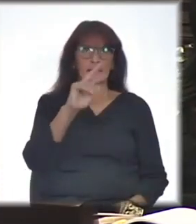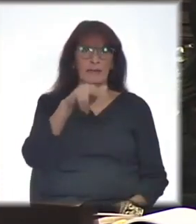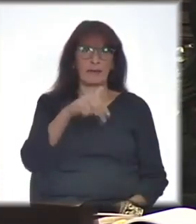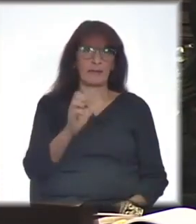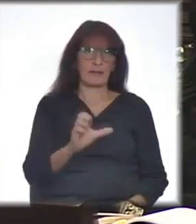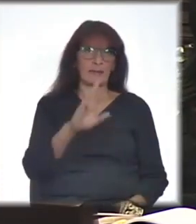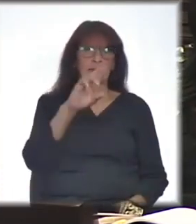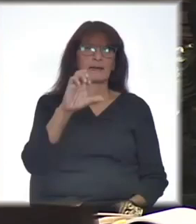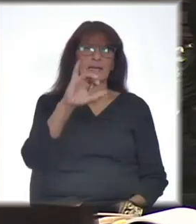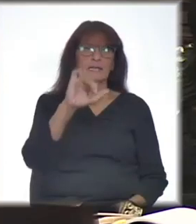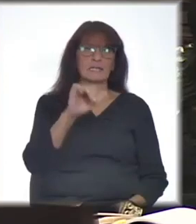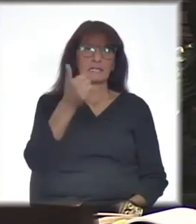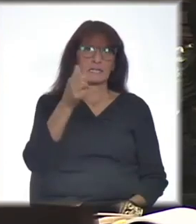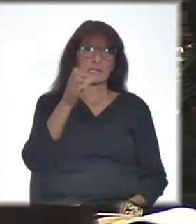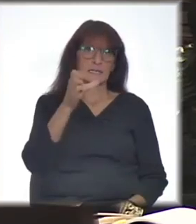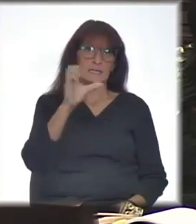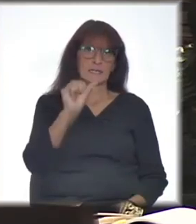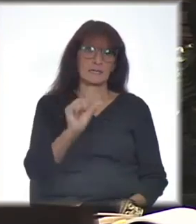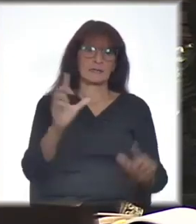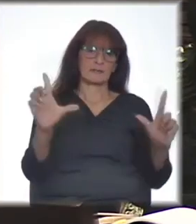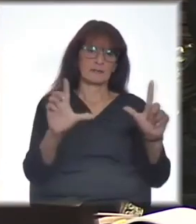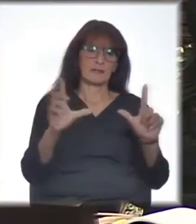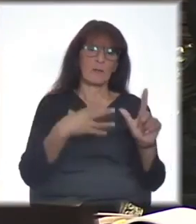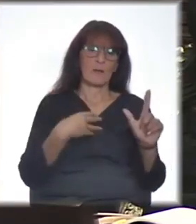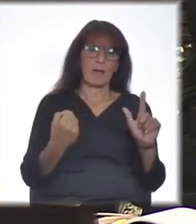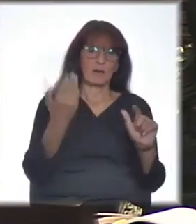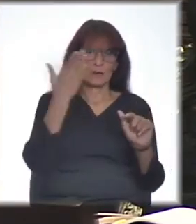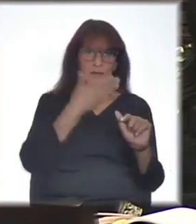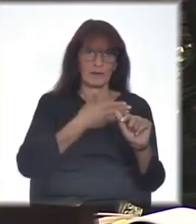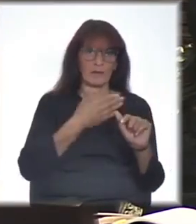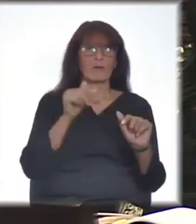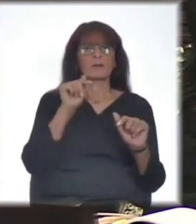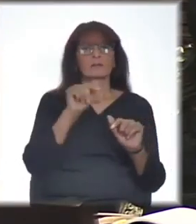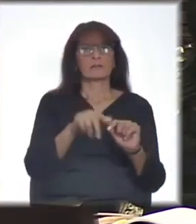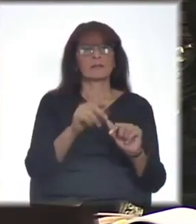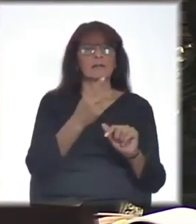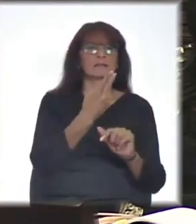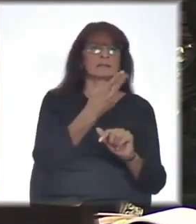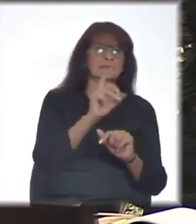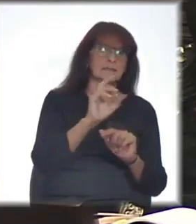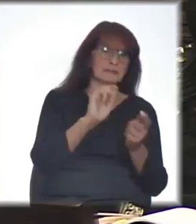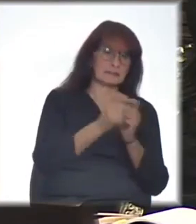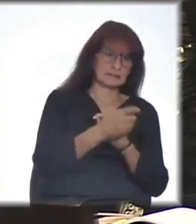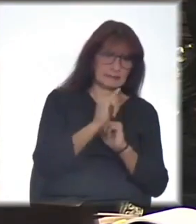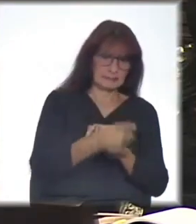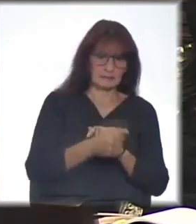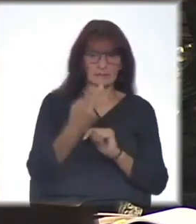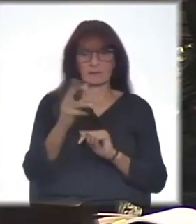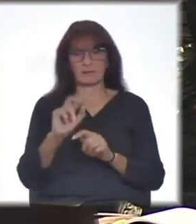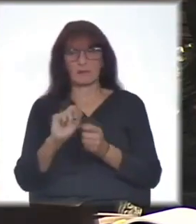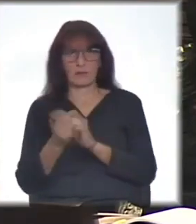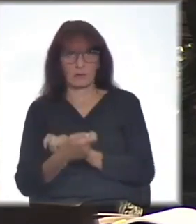Reyes, en una dualidad en blanco y negro, o reforma sí, reforma no. Sin embargo,